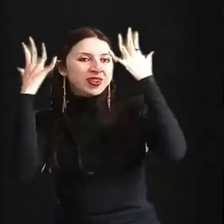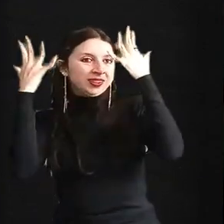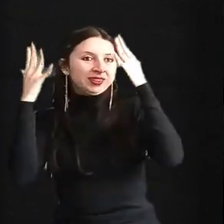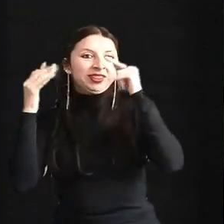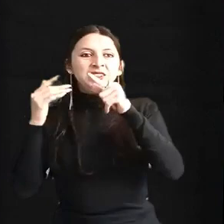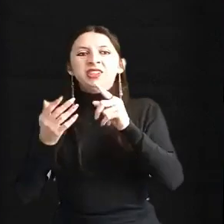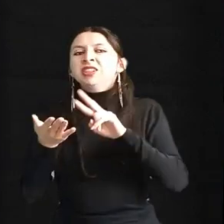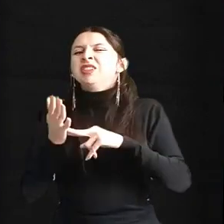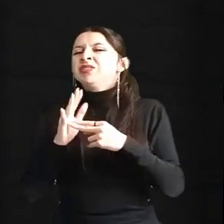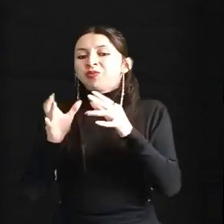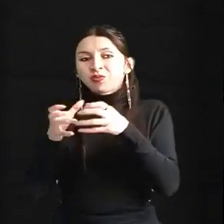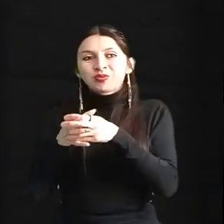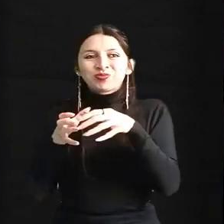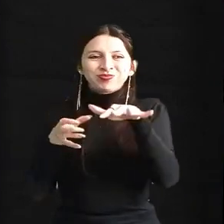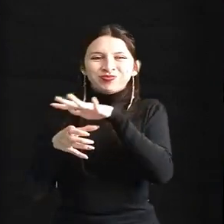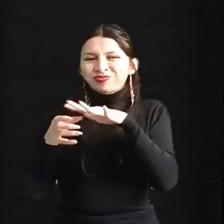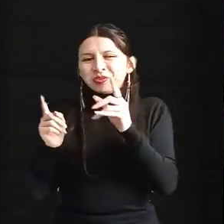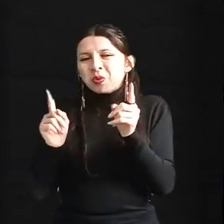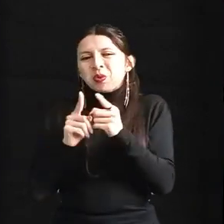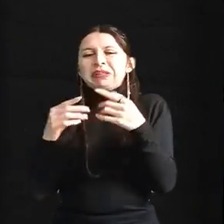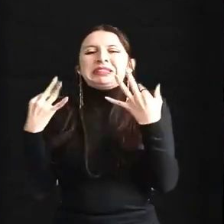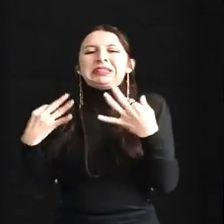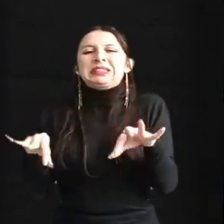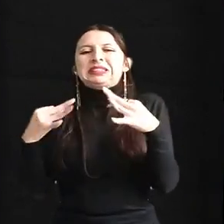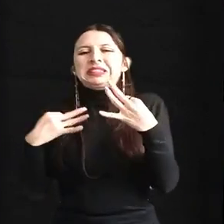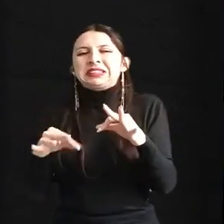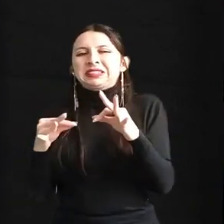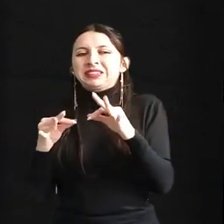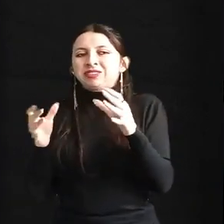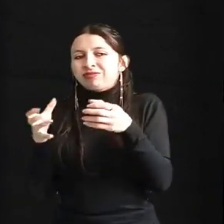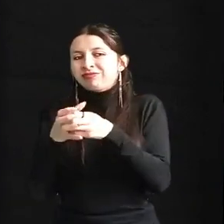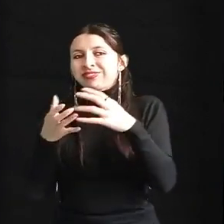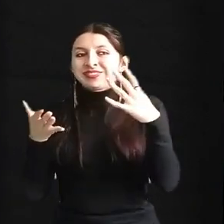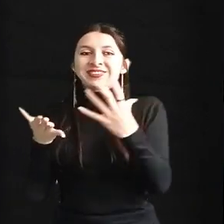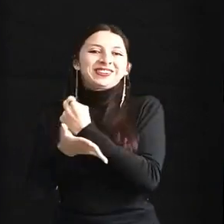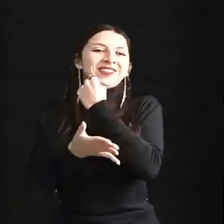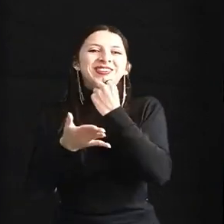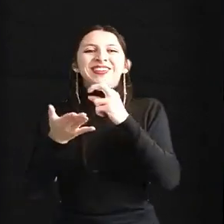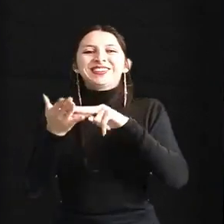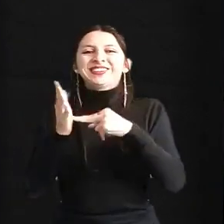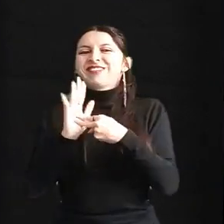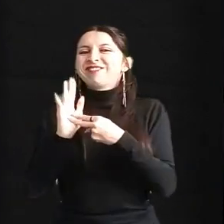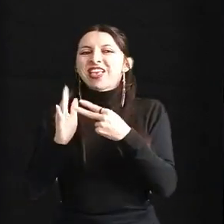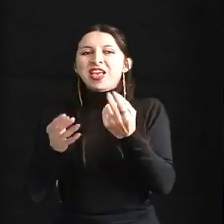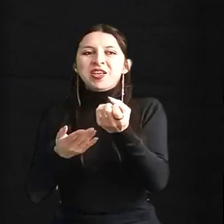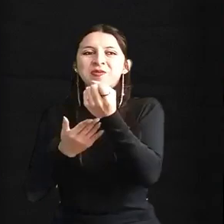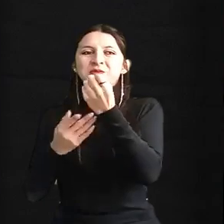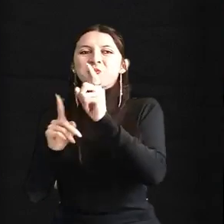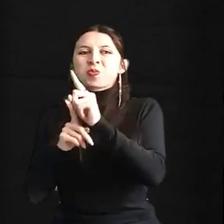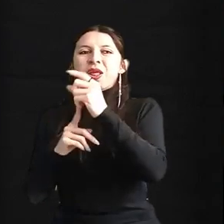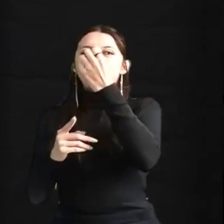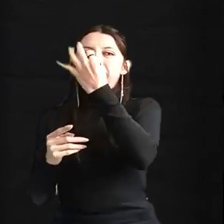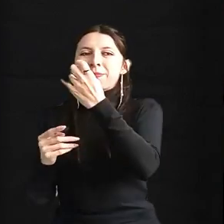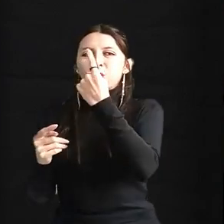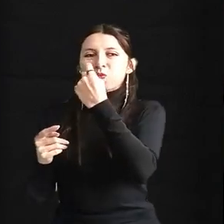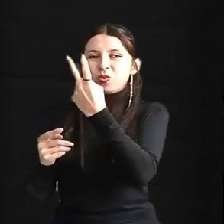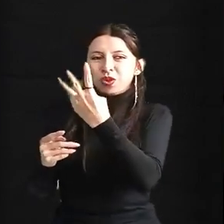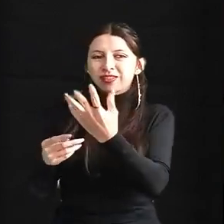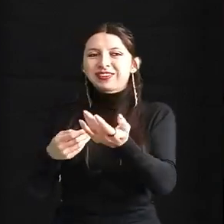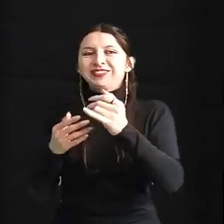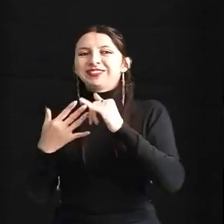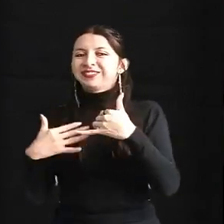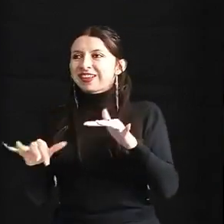o sea tenemos una pequeña celebración en el equipo editorial porque es como que lo logramos Tenemos aquí un nuevo número para dar a conocer